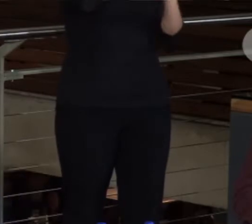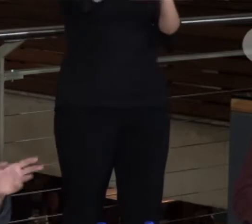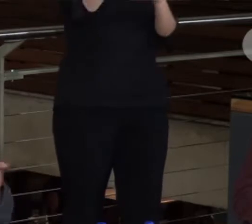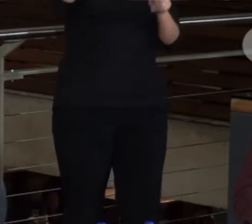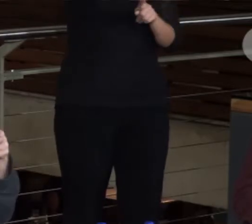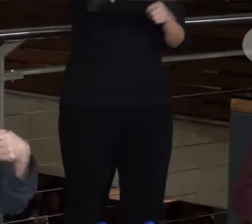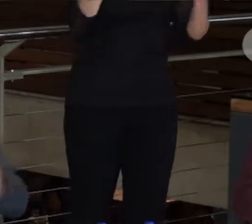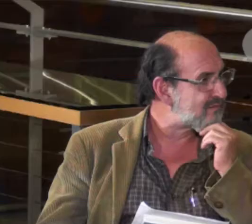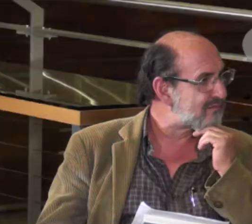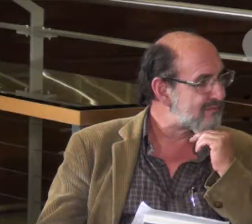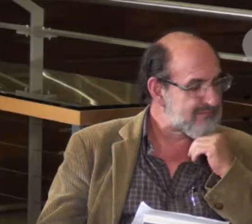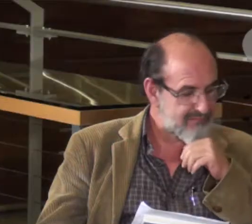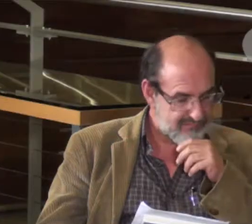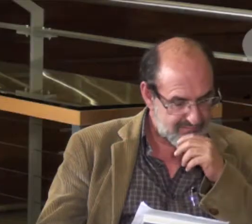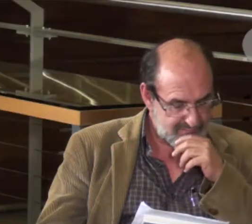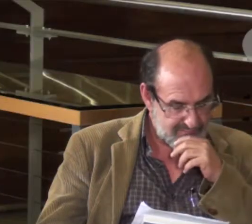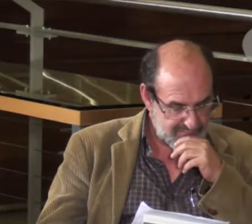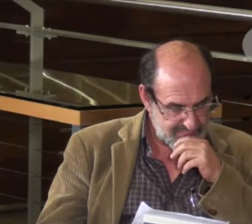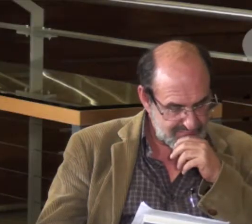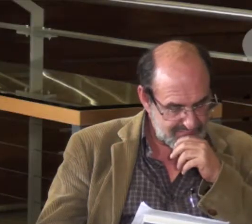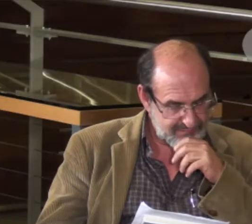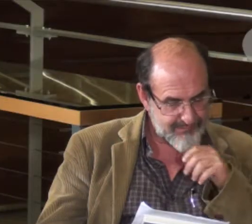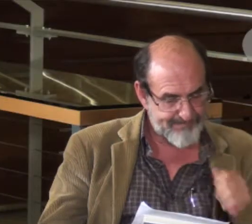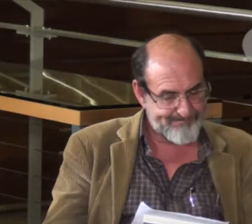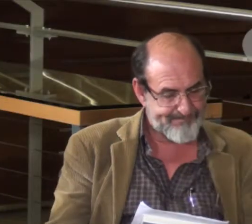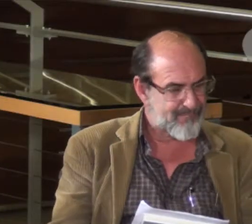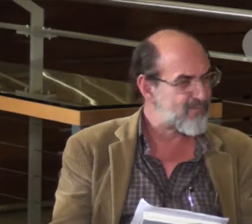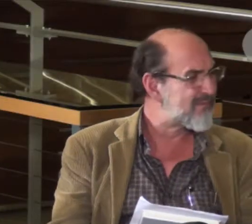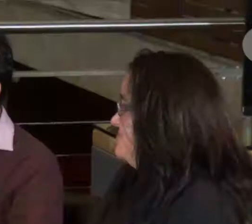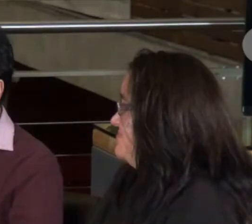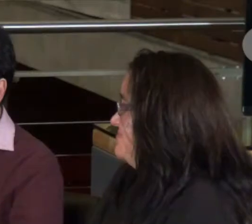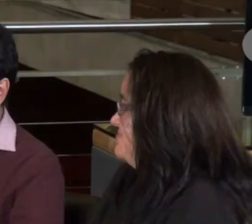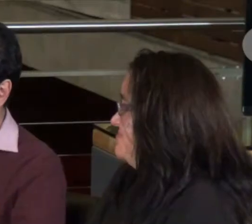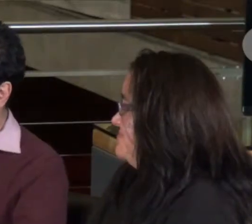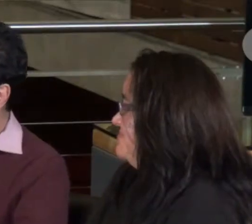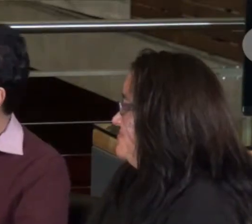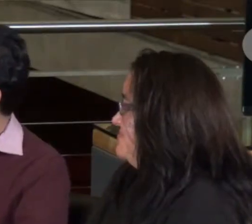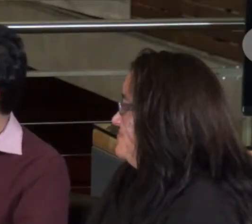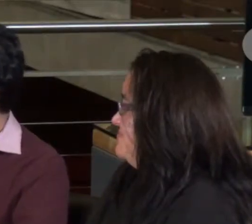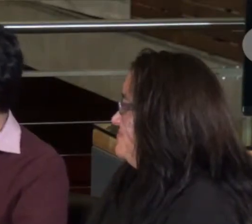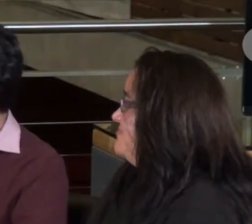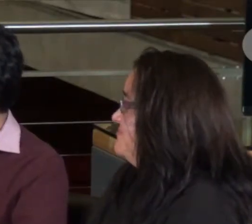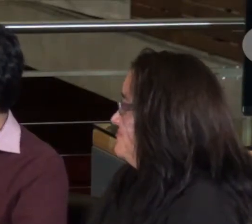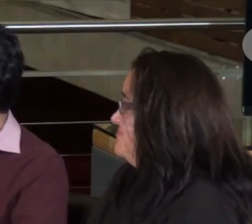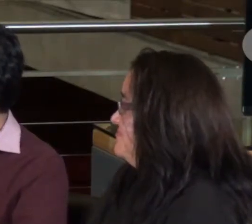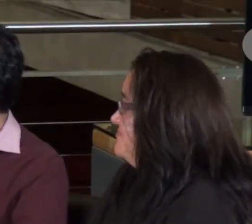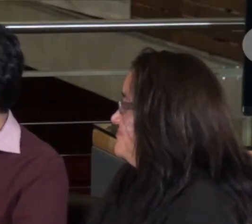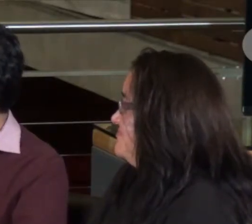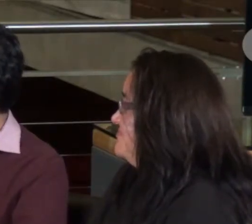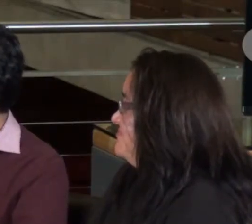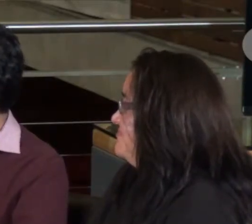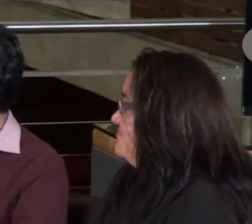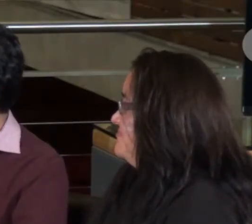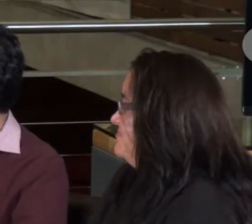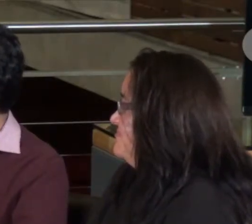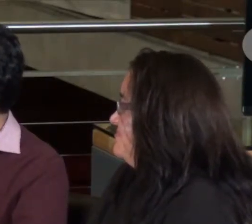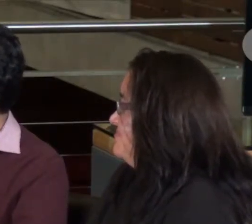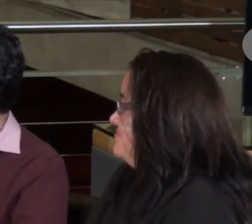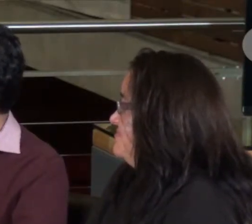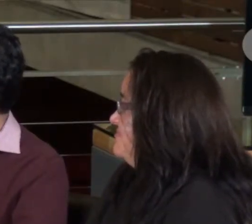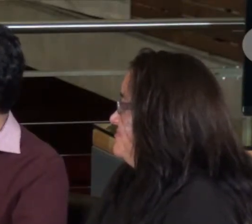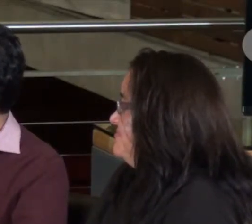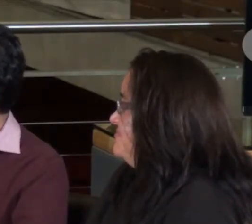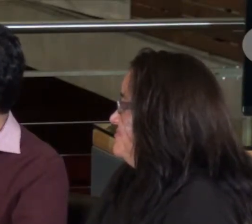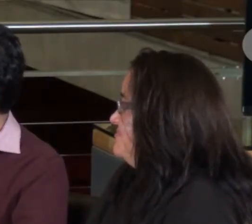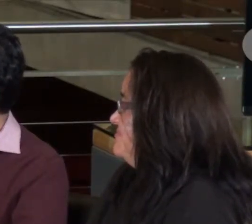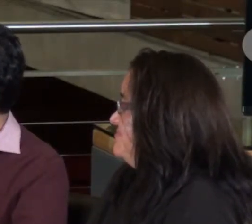muchas cosas que podríamos decir que no son necesarias y muchas veces con ellos es mucho más simple entonces yo pienso creo que somos bastante